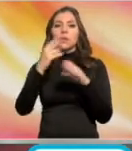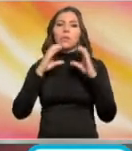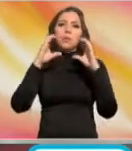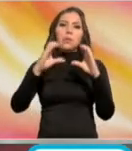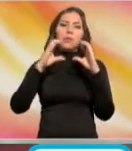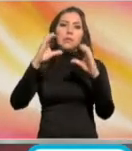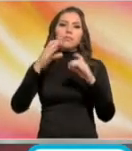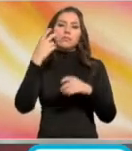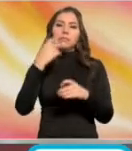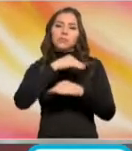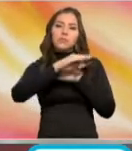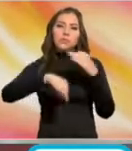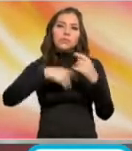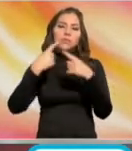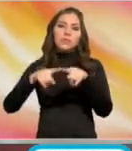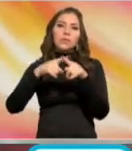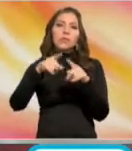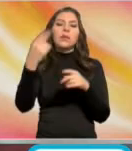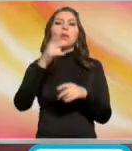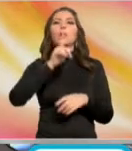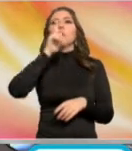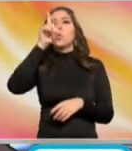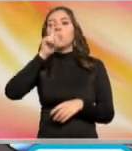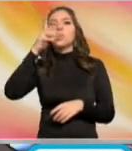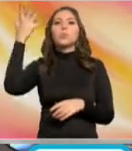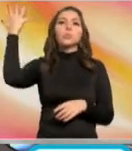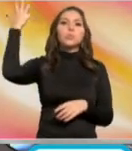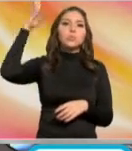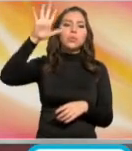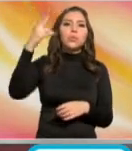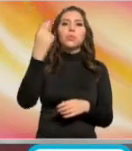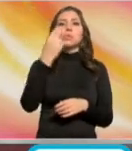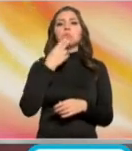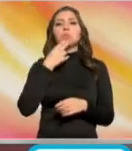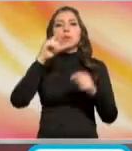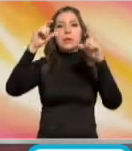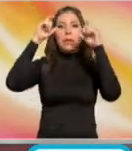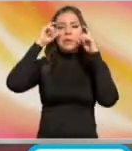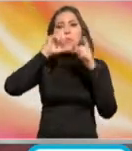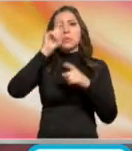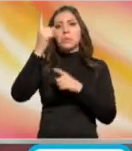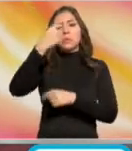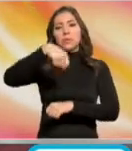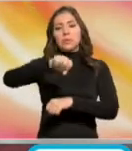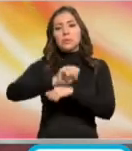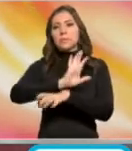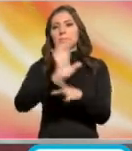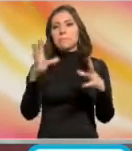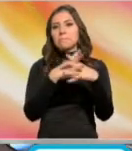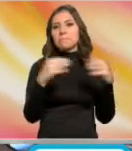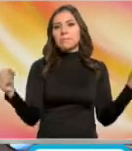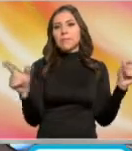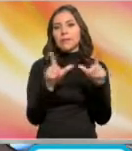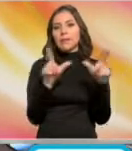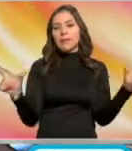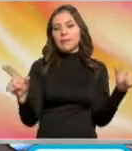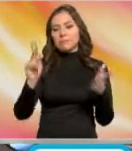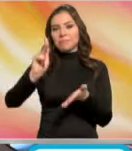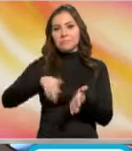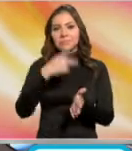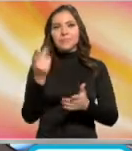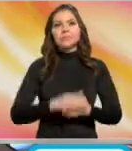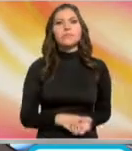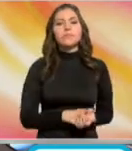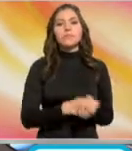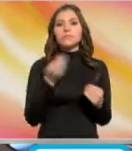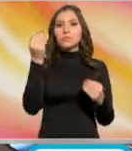nada más de todo lo que dices de la luz, el sol, utilizar estos lentes y con esto en 1 semana ya estamos Listos. pero Como regenerados, nuevos. Así es. ¿no? Ay,